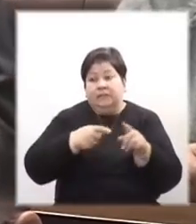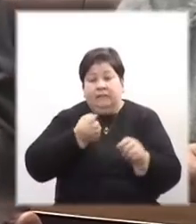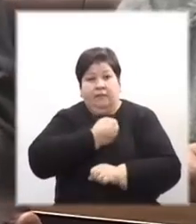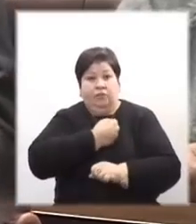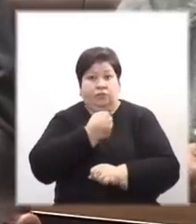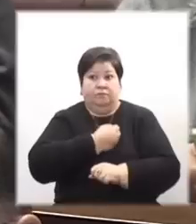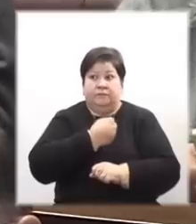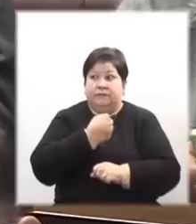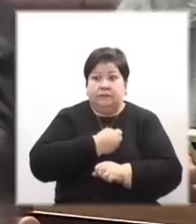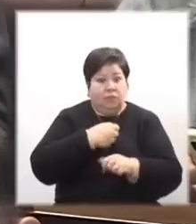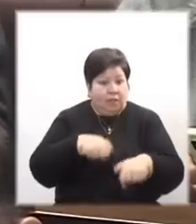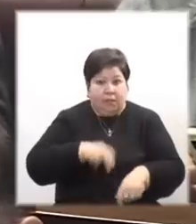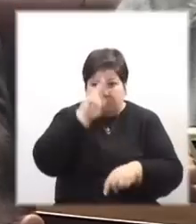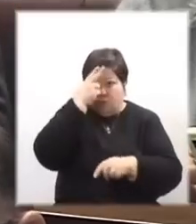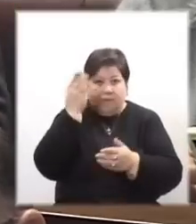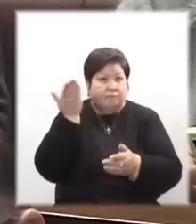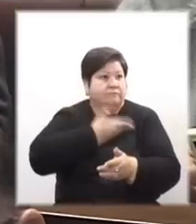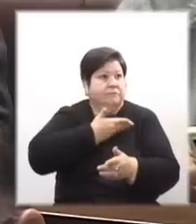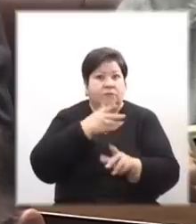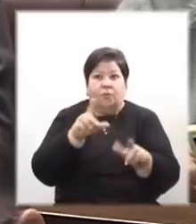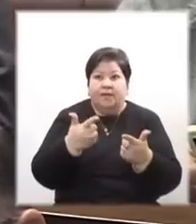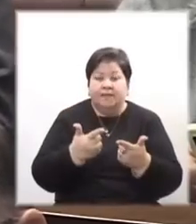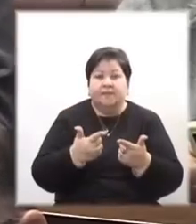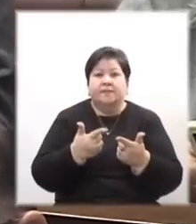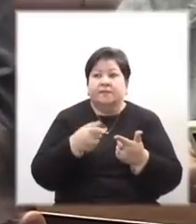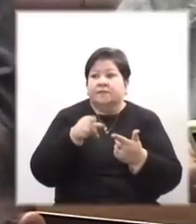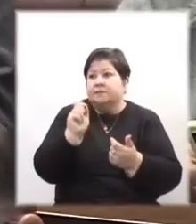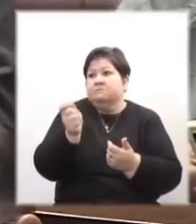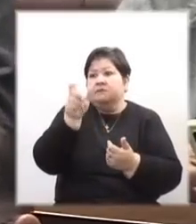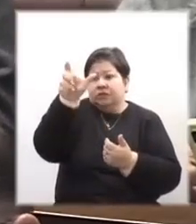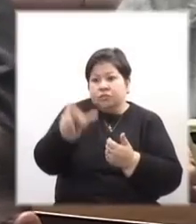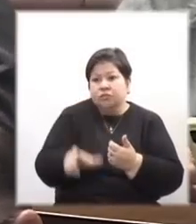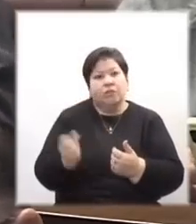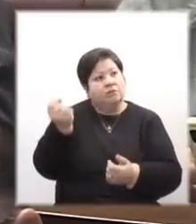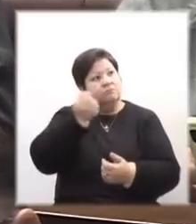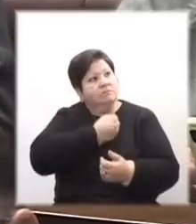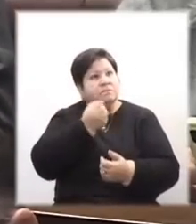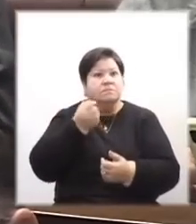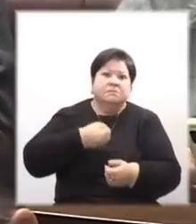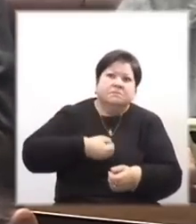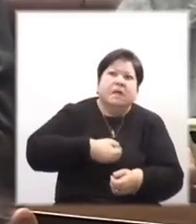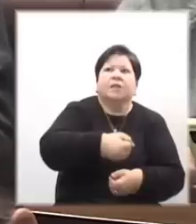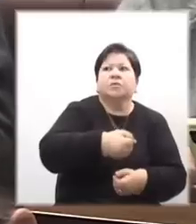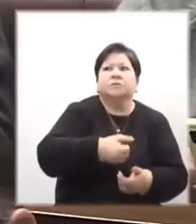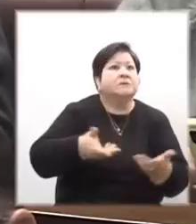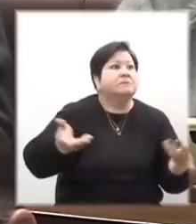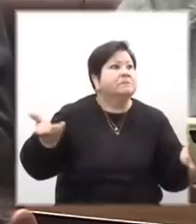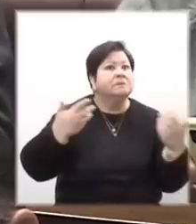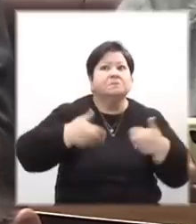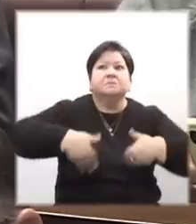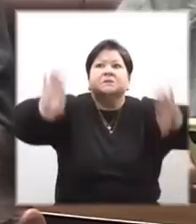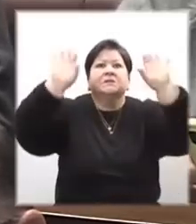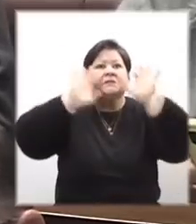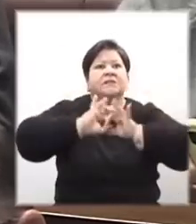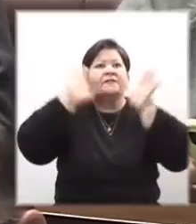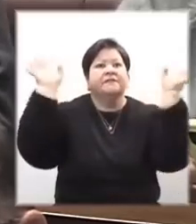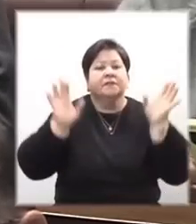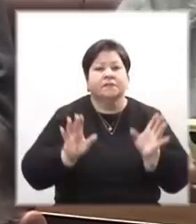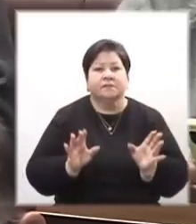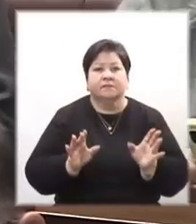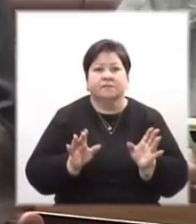en nuestro país queda impune y que el que cometió ese delito sigue estando suelto y sigue estando